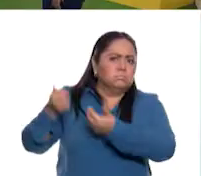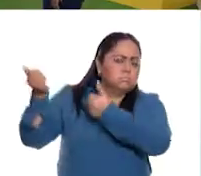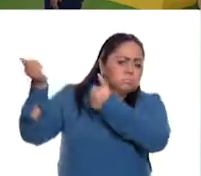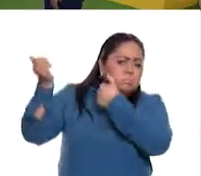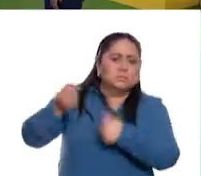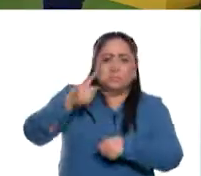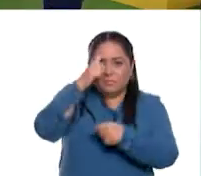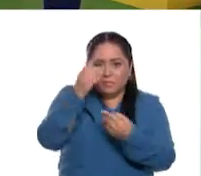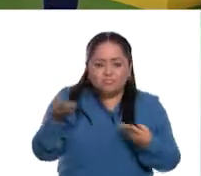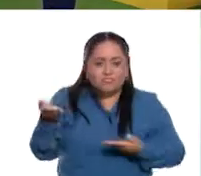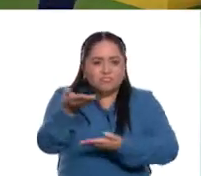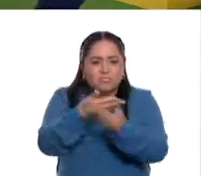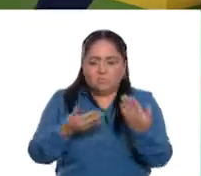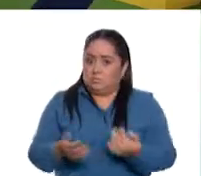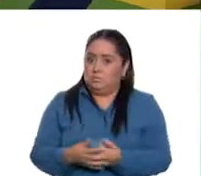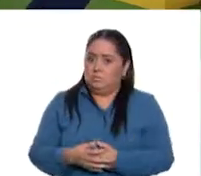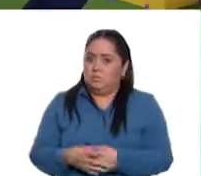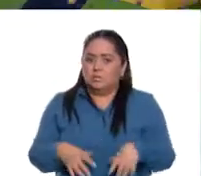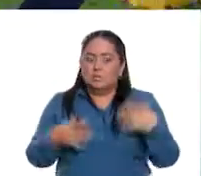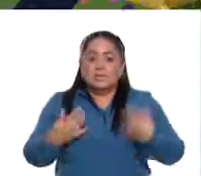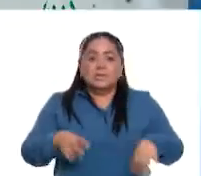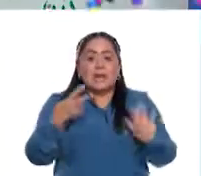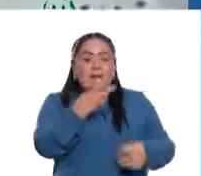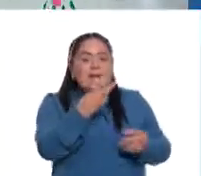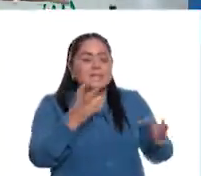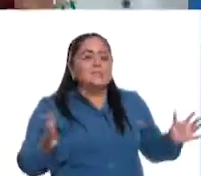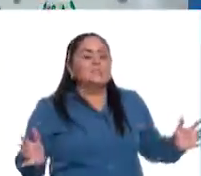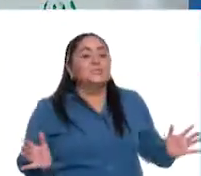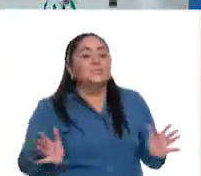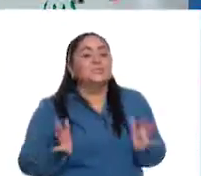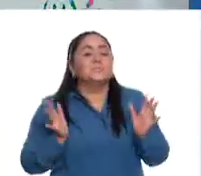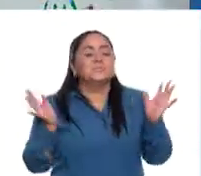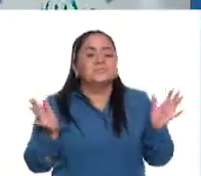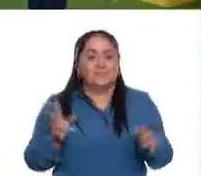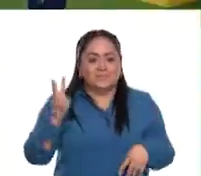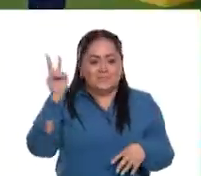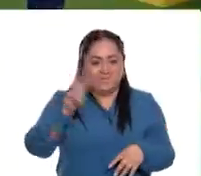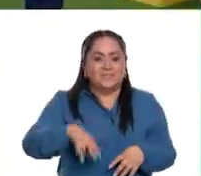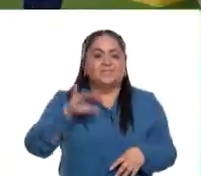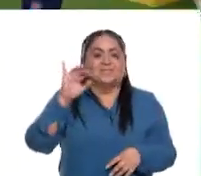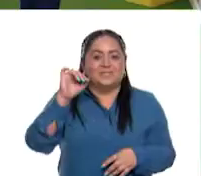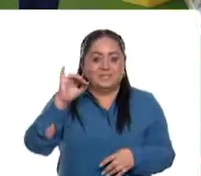para compartir. ¡La sorpresa! ¿La sorpresa?